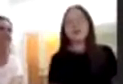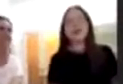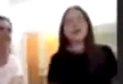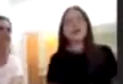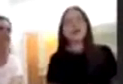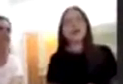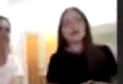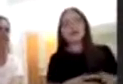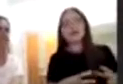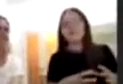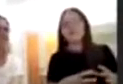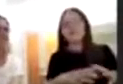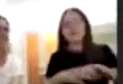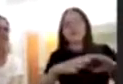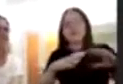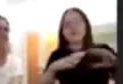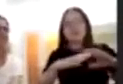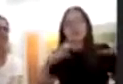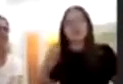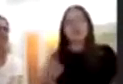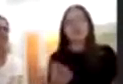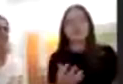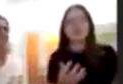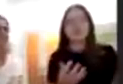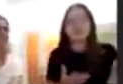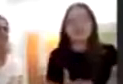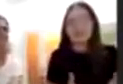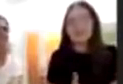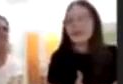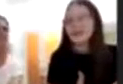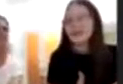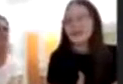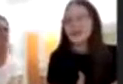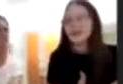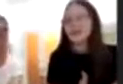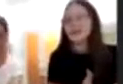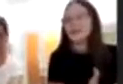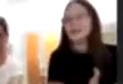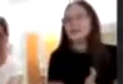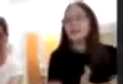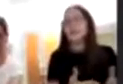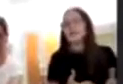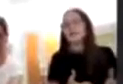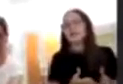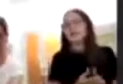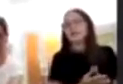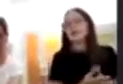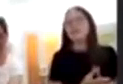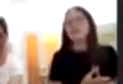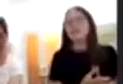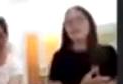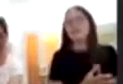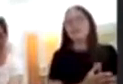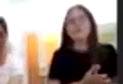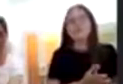principal de darle a la naturaleza que ha sido desplazada un